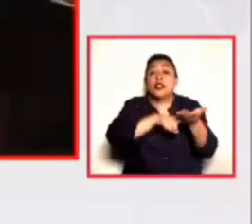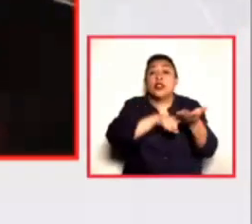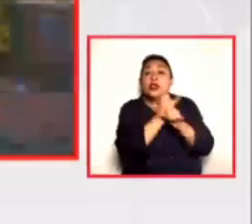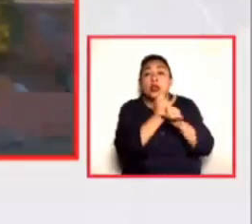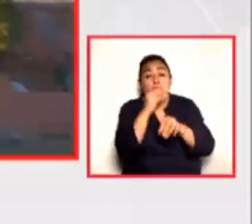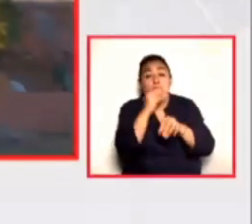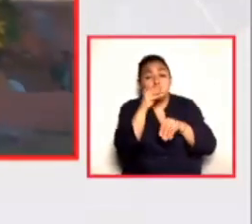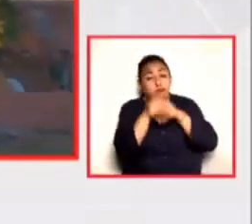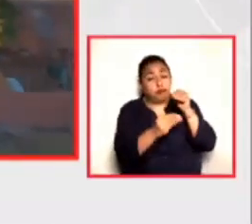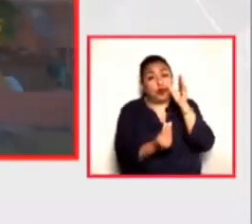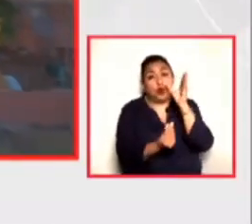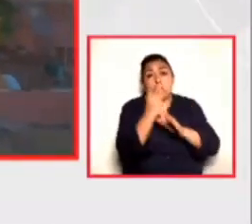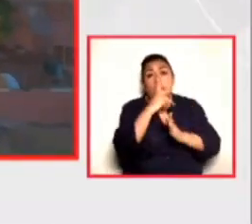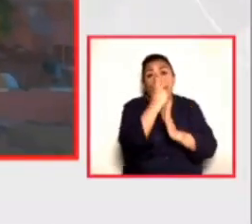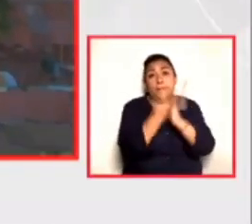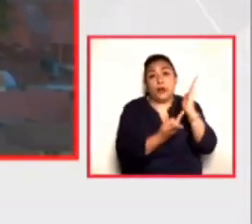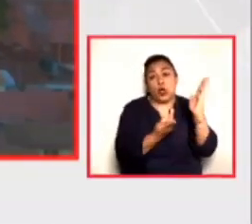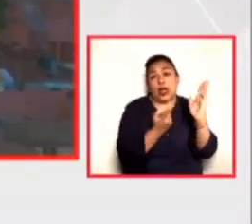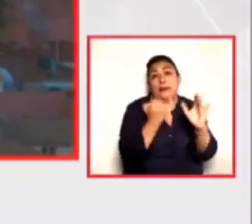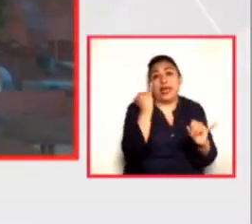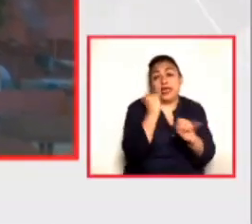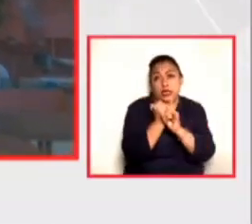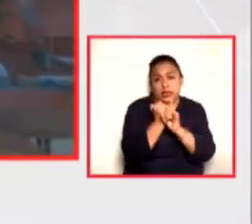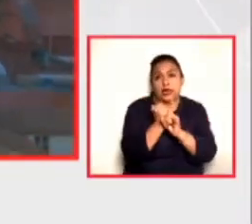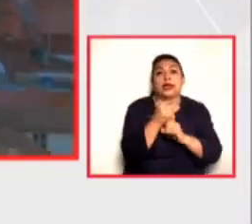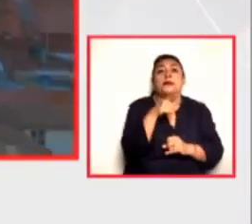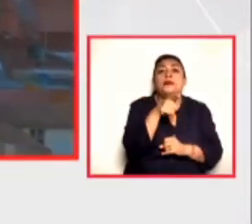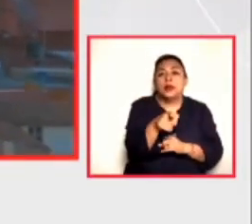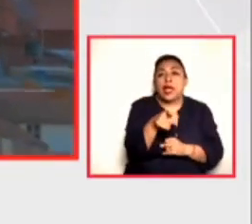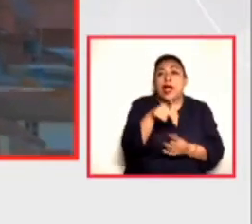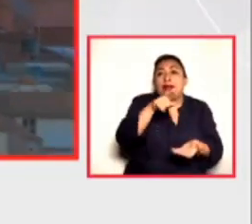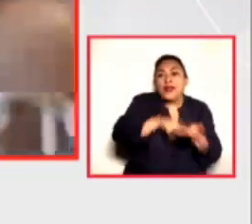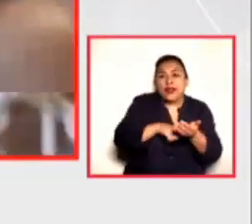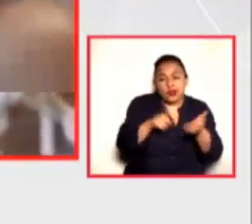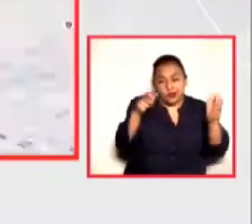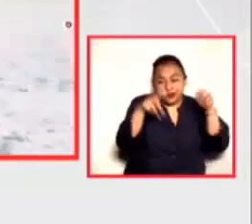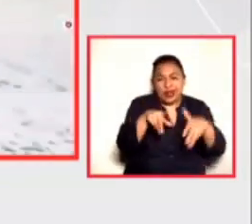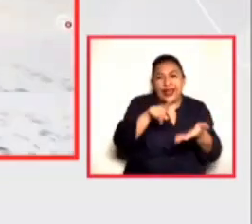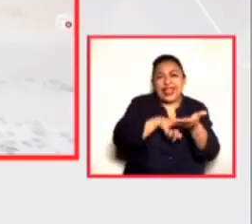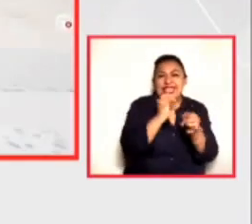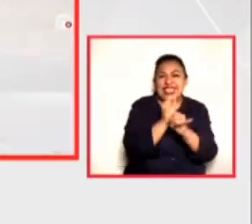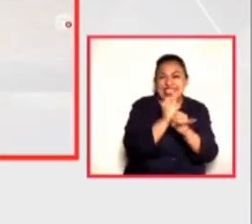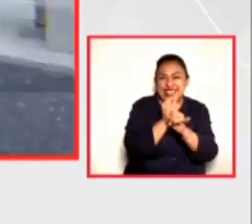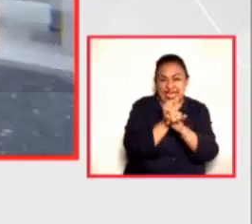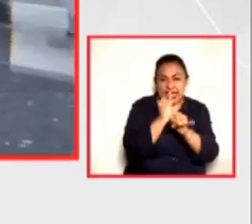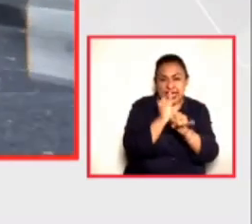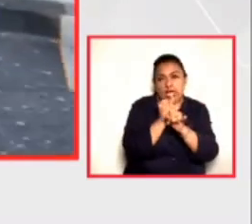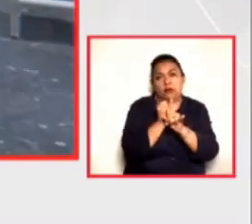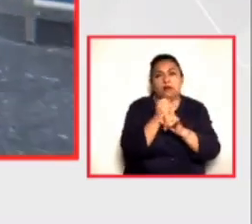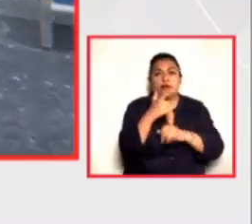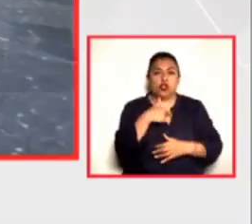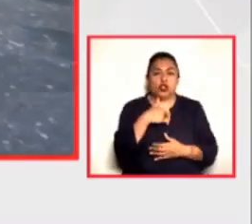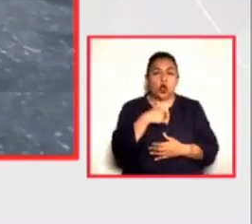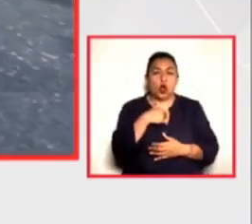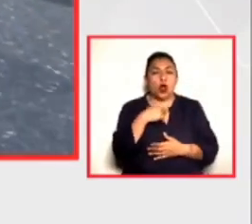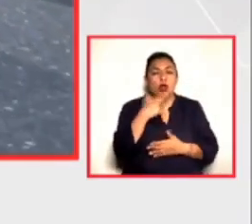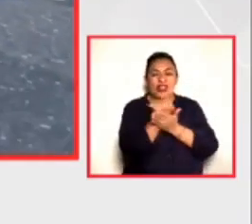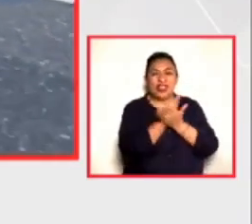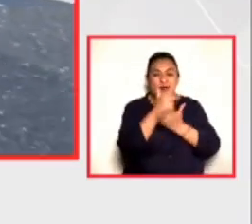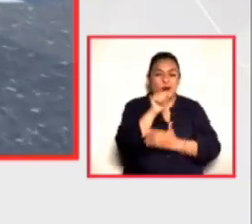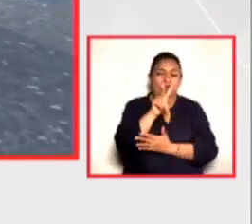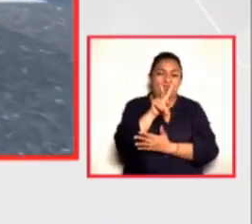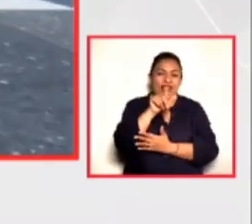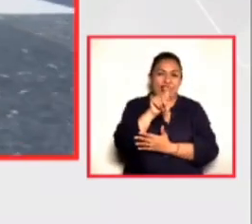virtual. Un campus virtual, es un espacio donde llegas con tu avatar. Toda industria lo